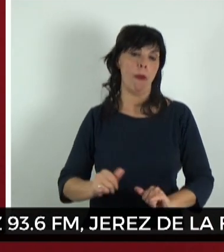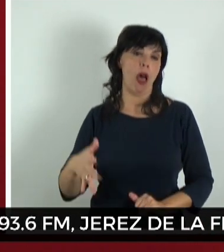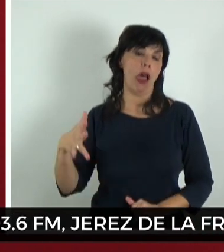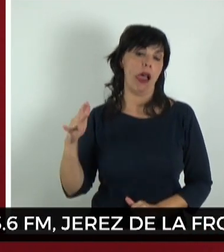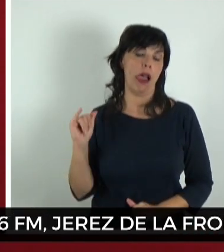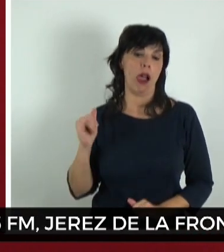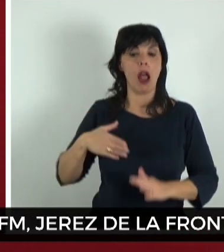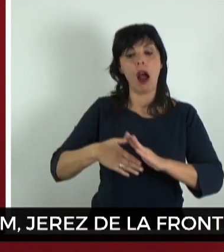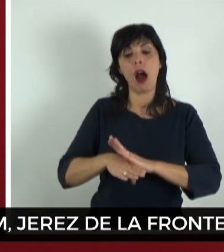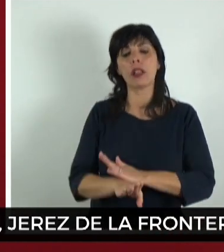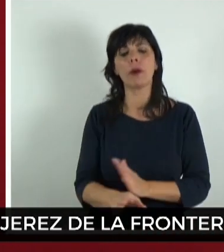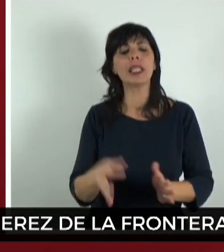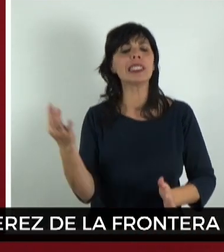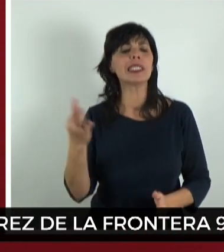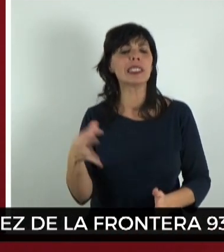sangre de la cruz.